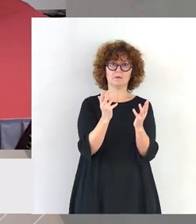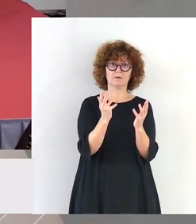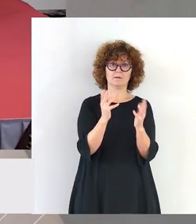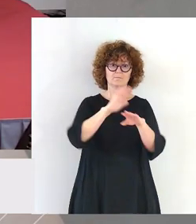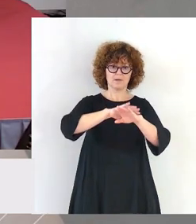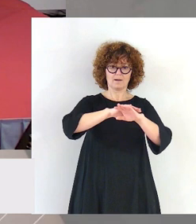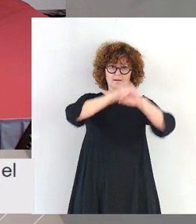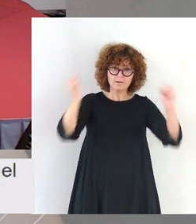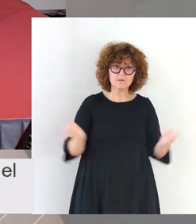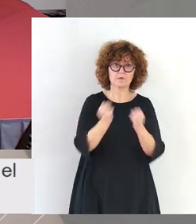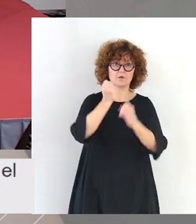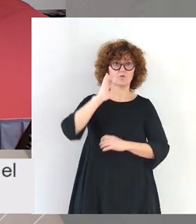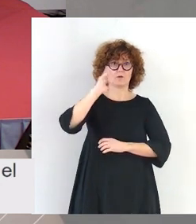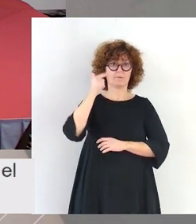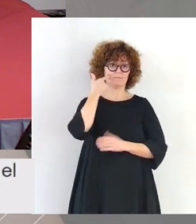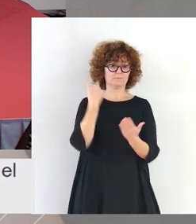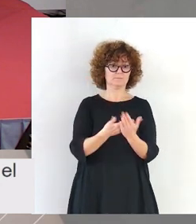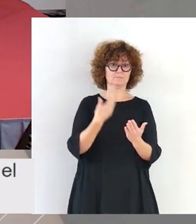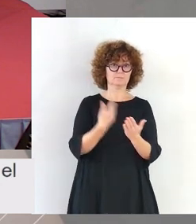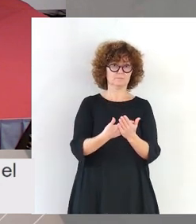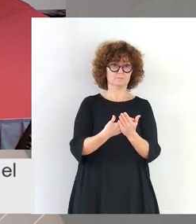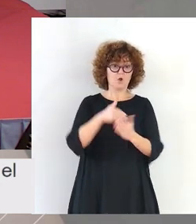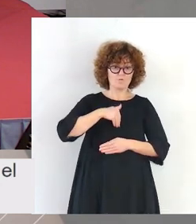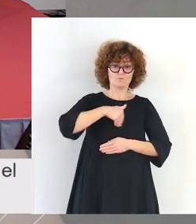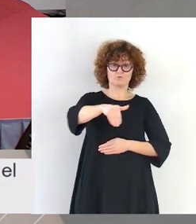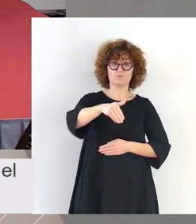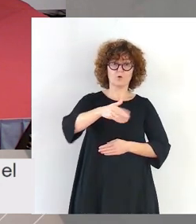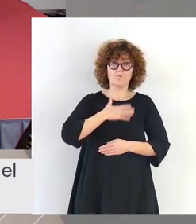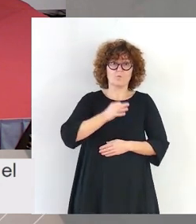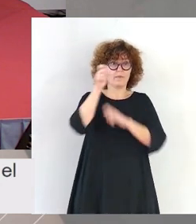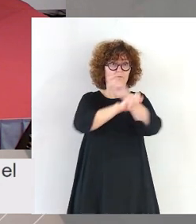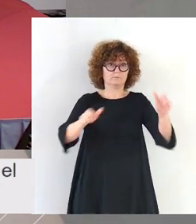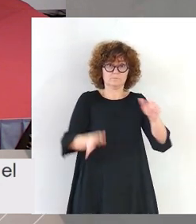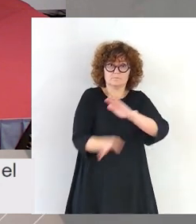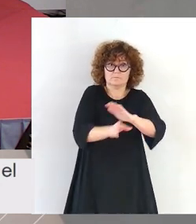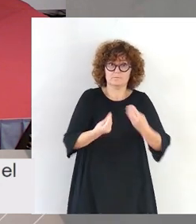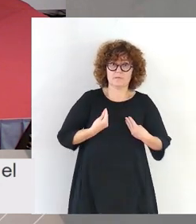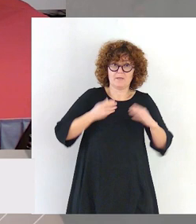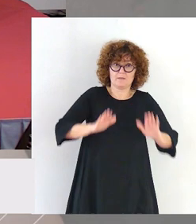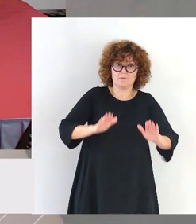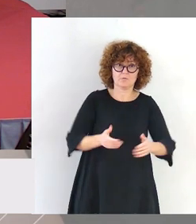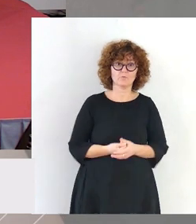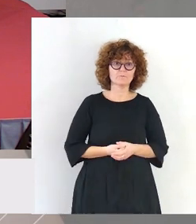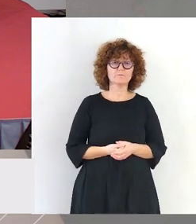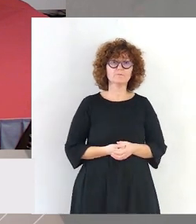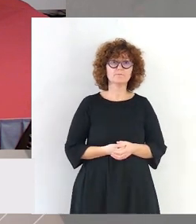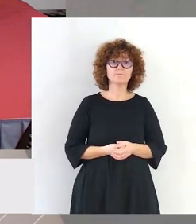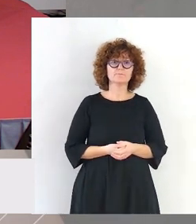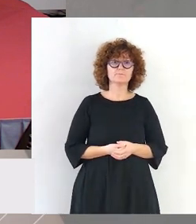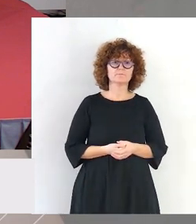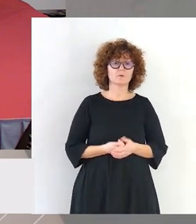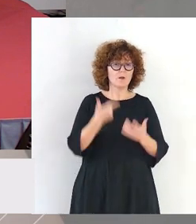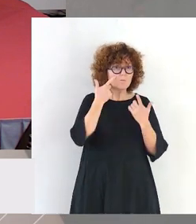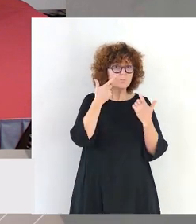acción climática para garantizar un futuro habitable para todos en este informe se hace especial hincapié en las